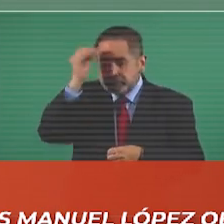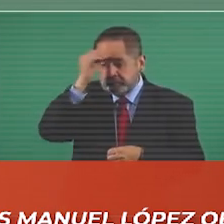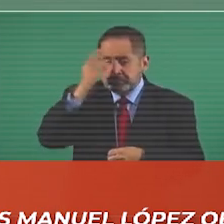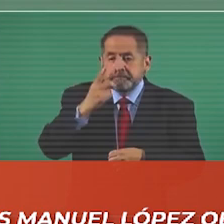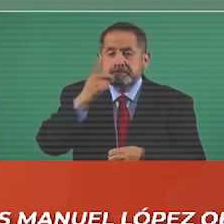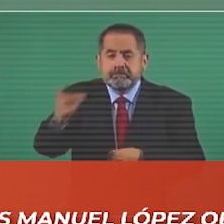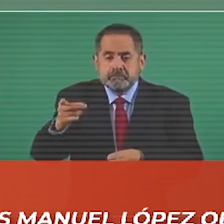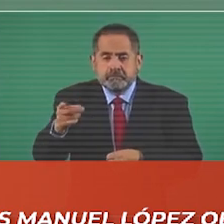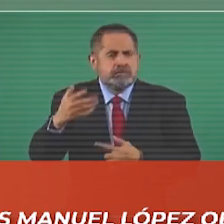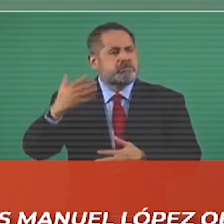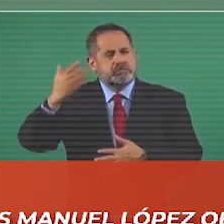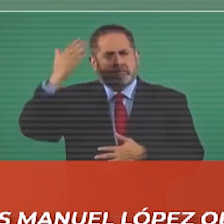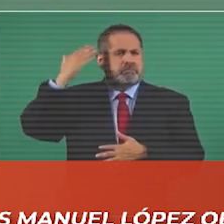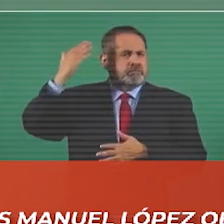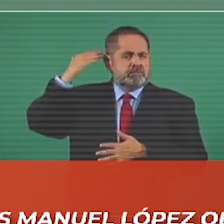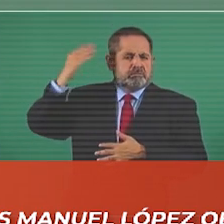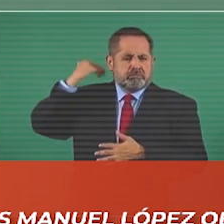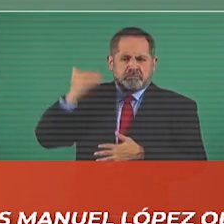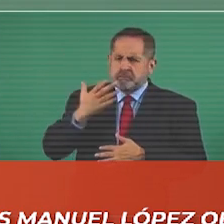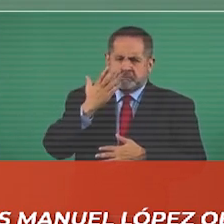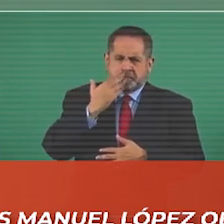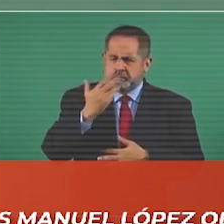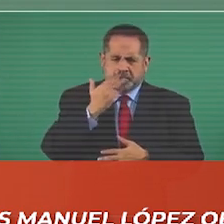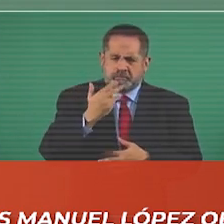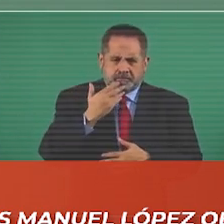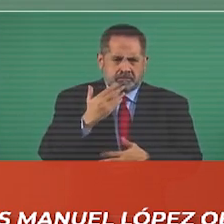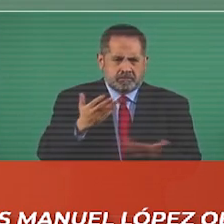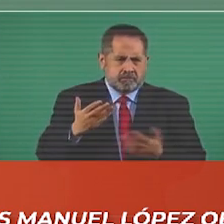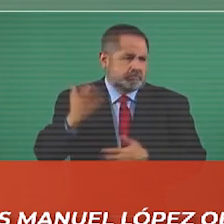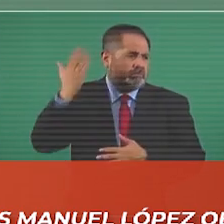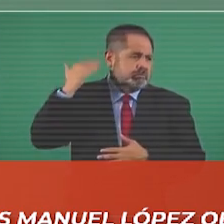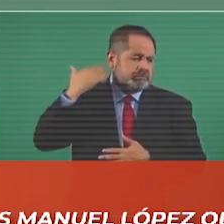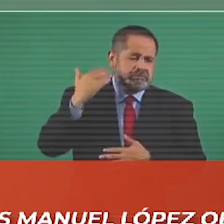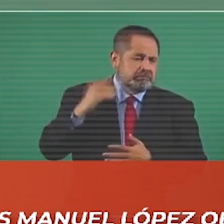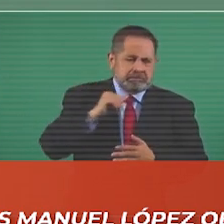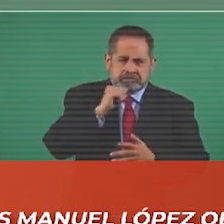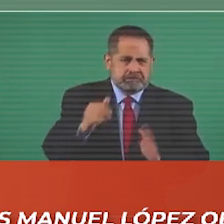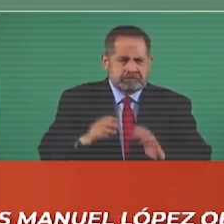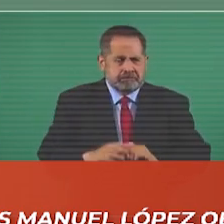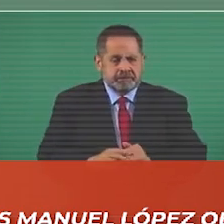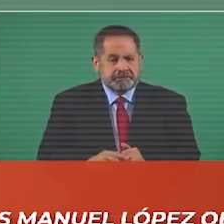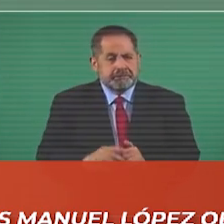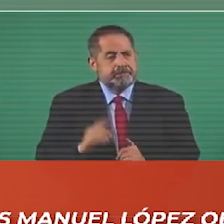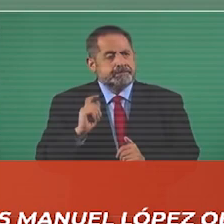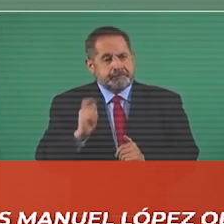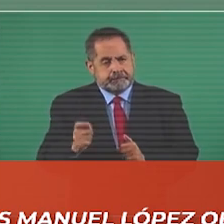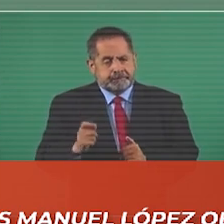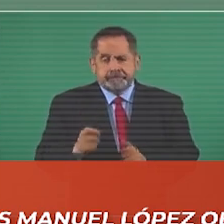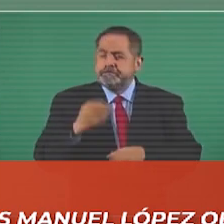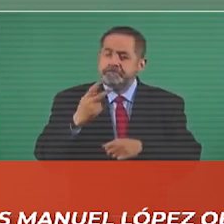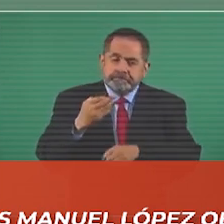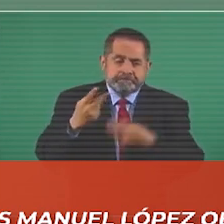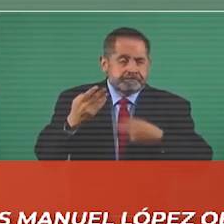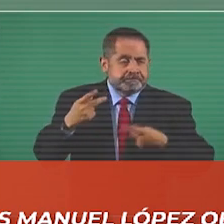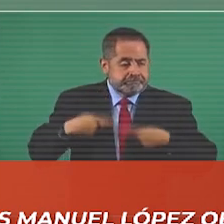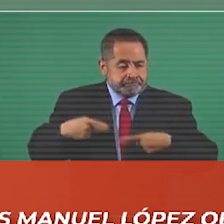que no había antes, como ahora, mayor. Entonces, va a ser la